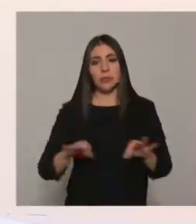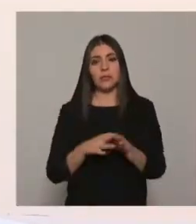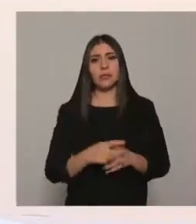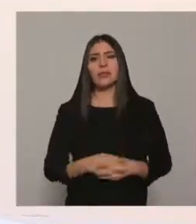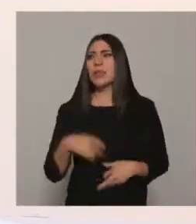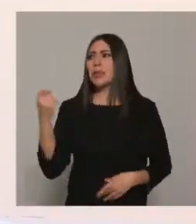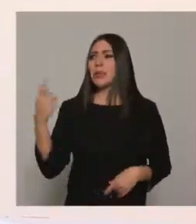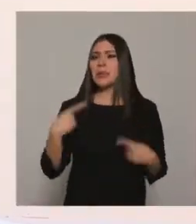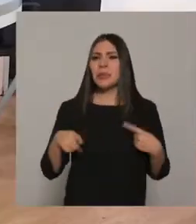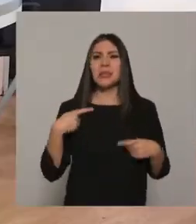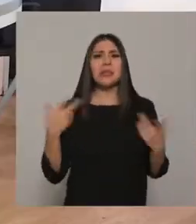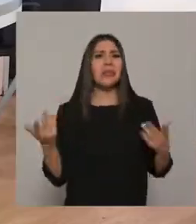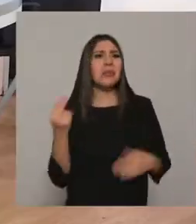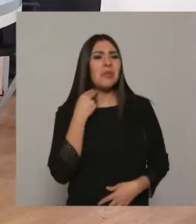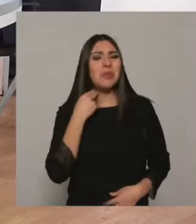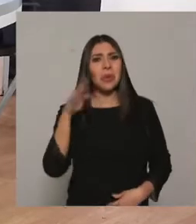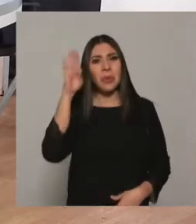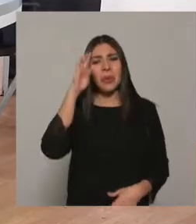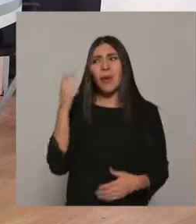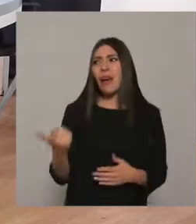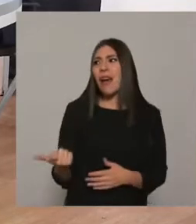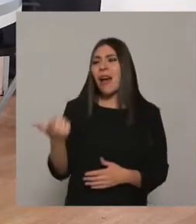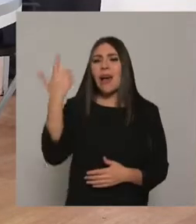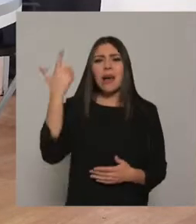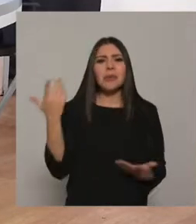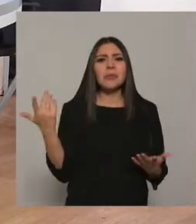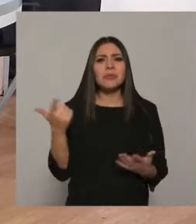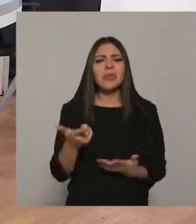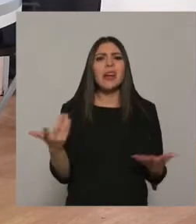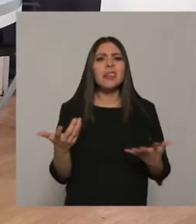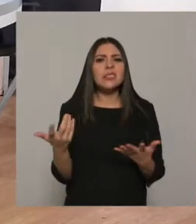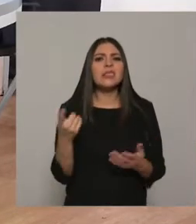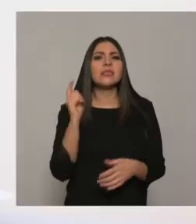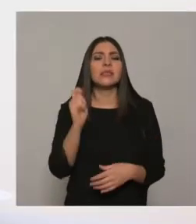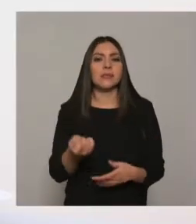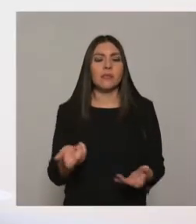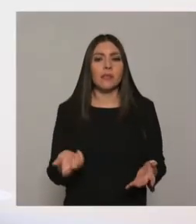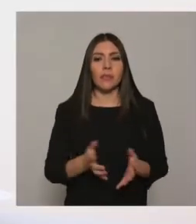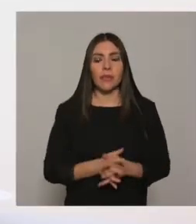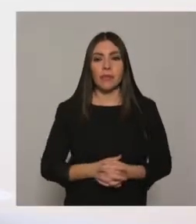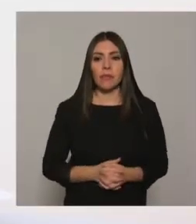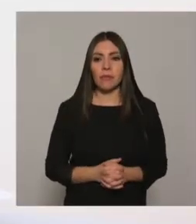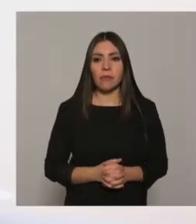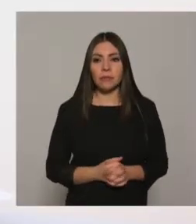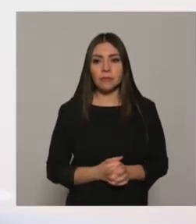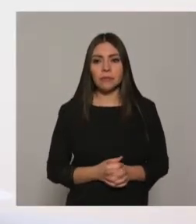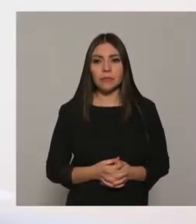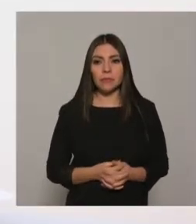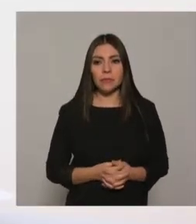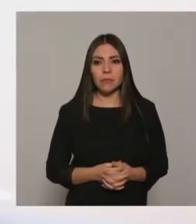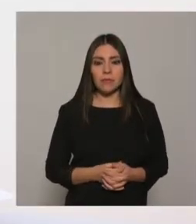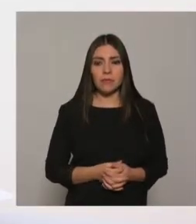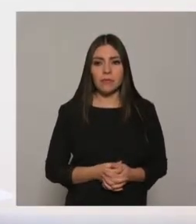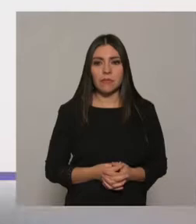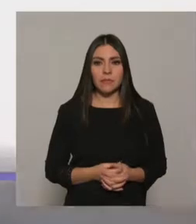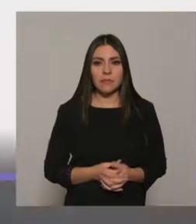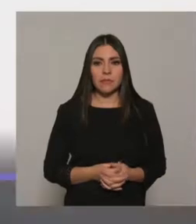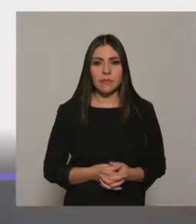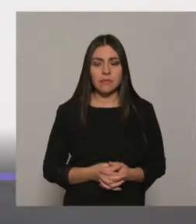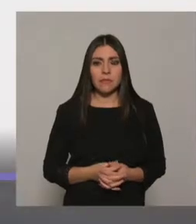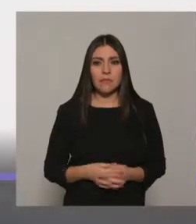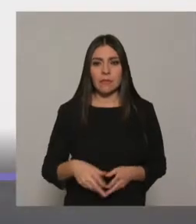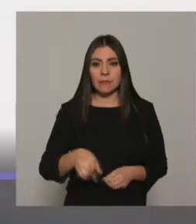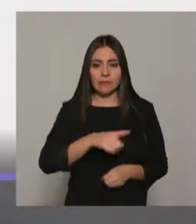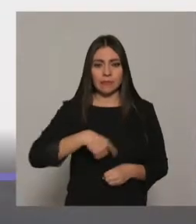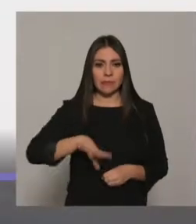que el notario es carísimo. ¿Qué se puede hacer con eso? Mira, nosotros tenemos un arancel en donde no